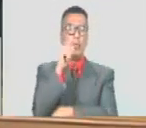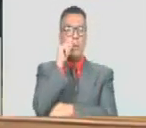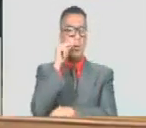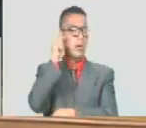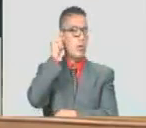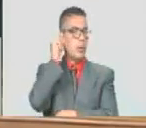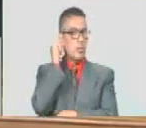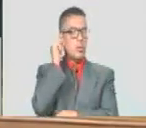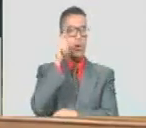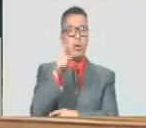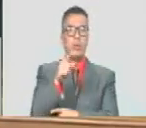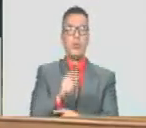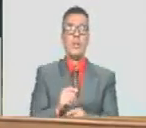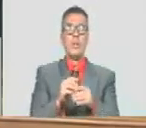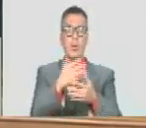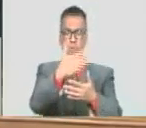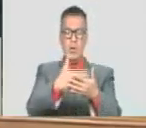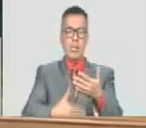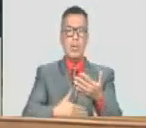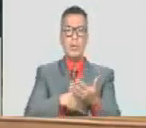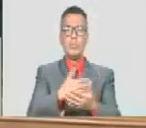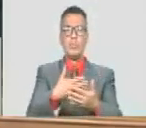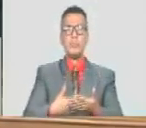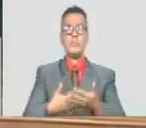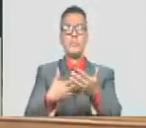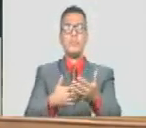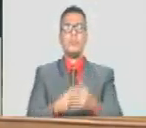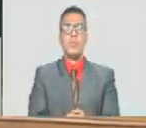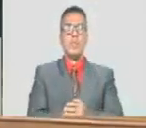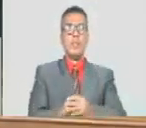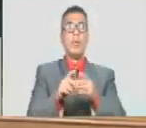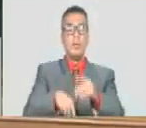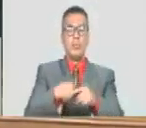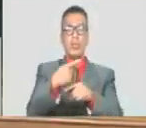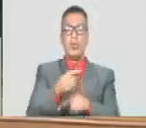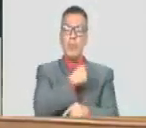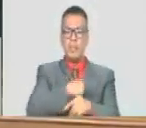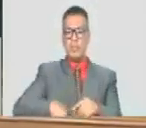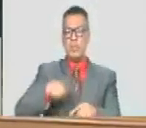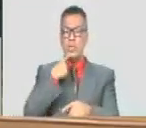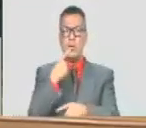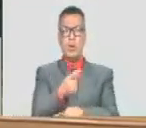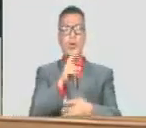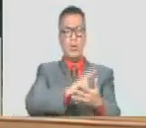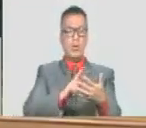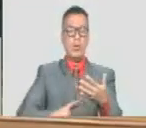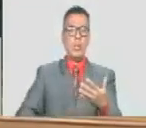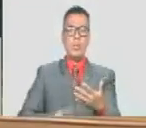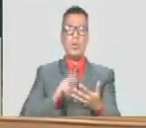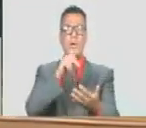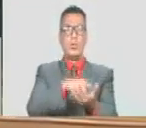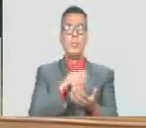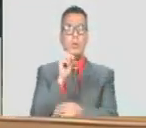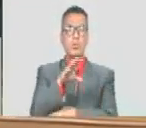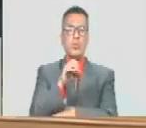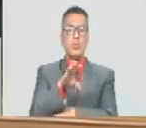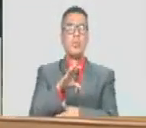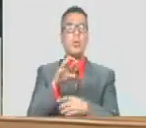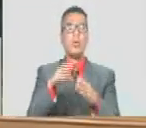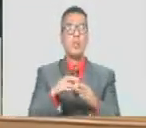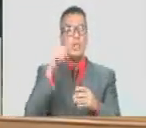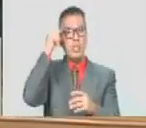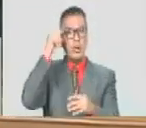los diputados indicados en lista anexa. Acto seguido, el presidente ordenó dar lectura del acta de la sesión